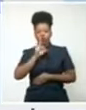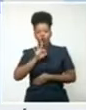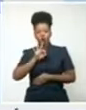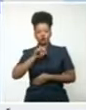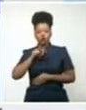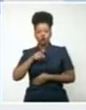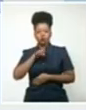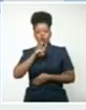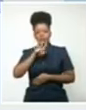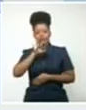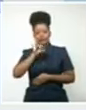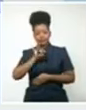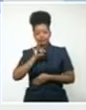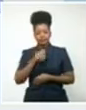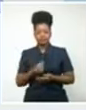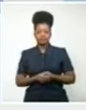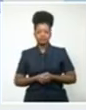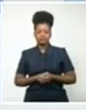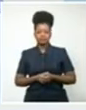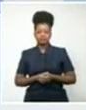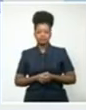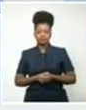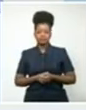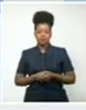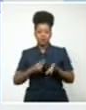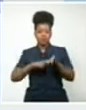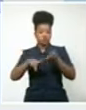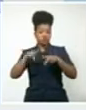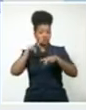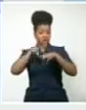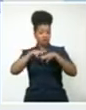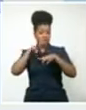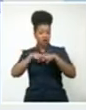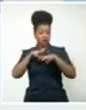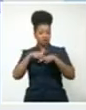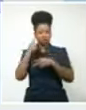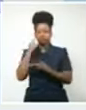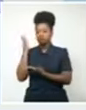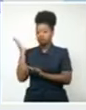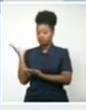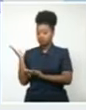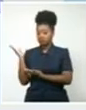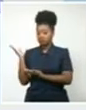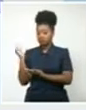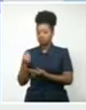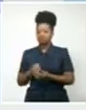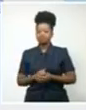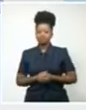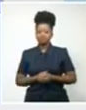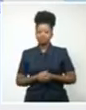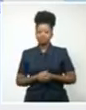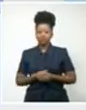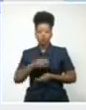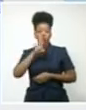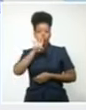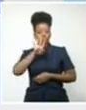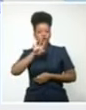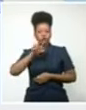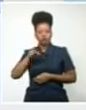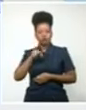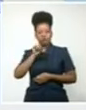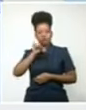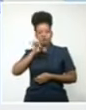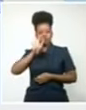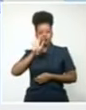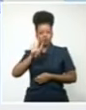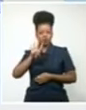8,47. Le sigue la provincia de La Habana con una tasa de 4,64. Son las 2